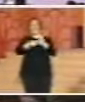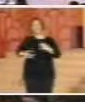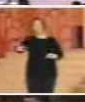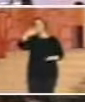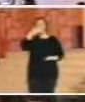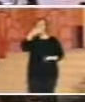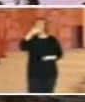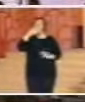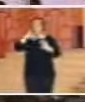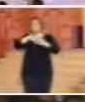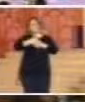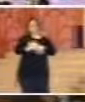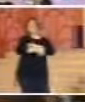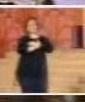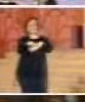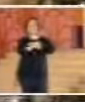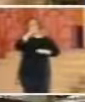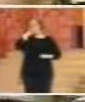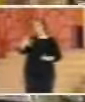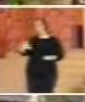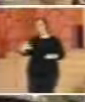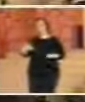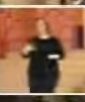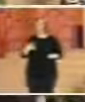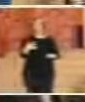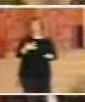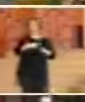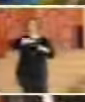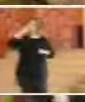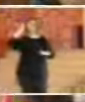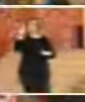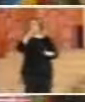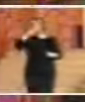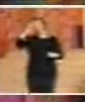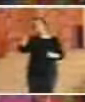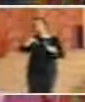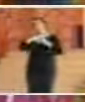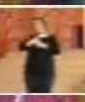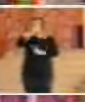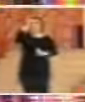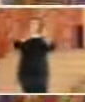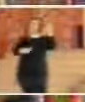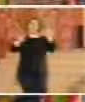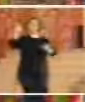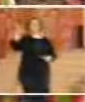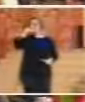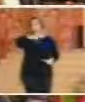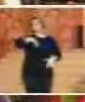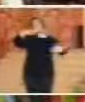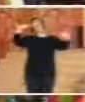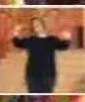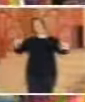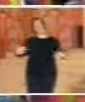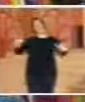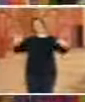mordaza es una buena estrategia, que con todas las sanciones el ciudadano estará seguro.